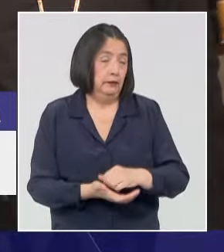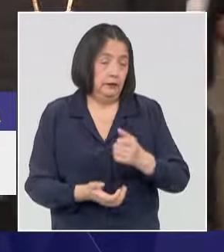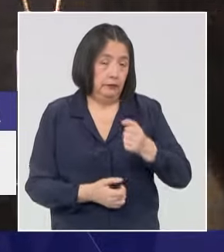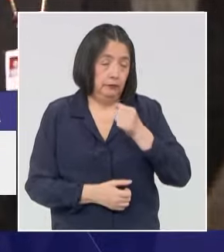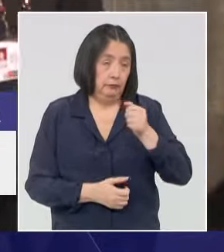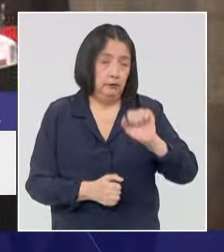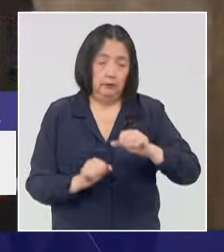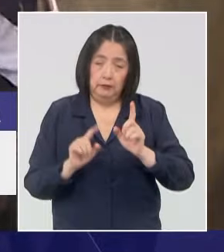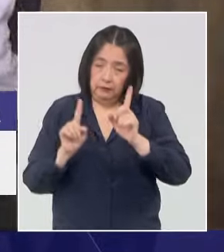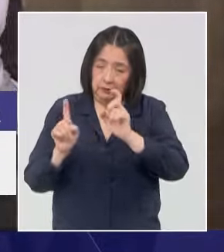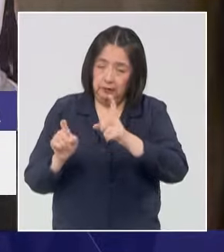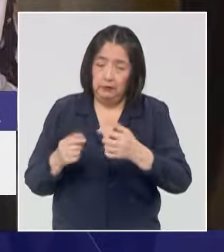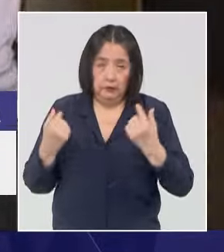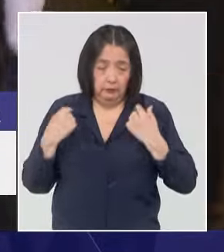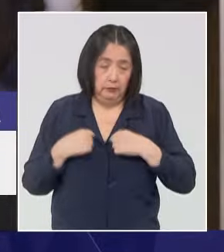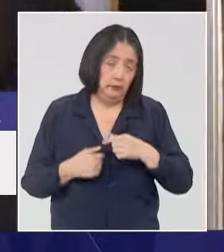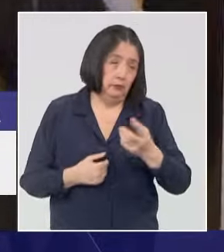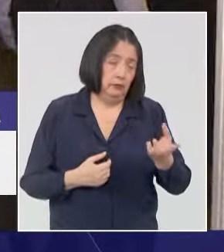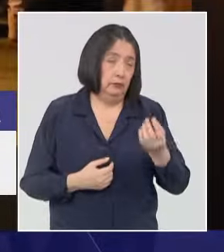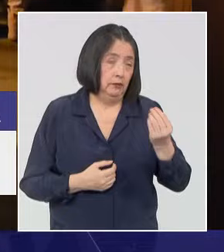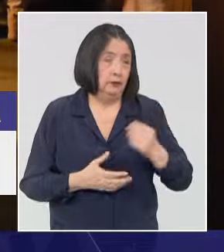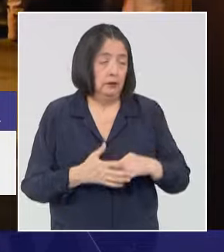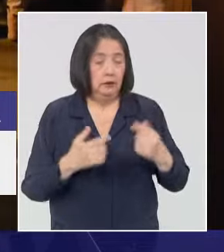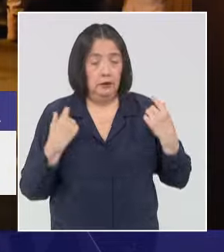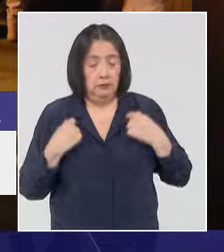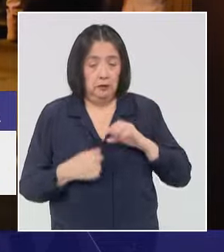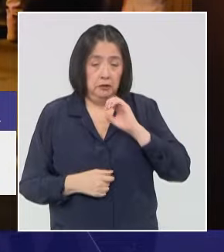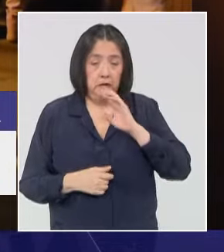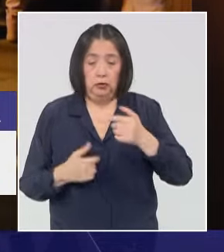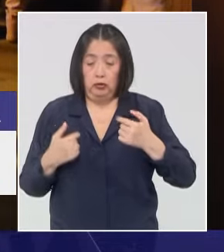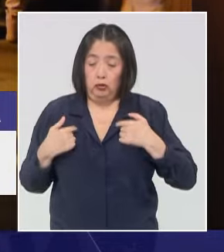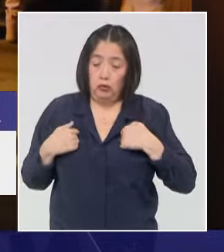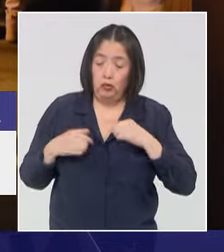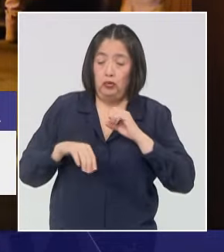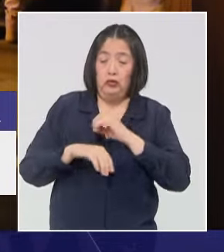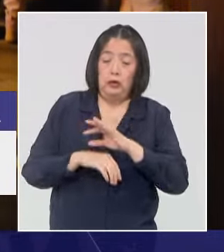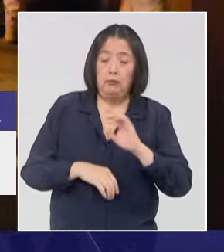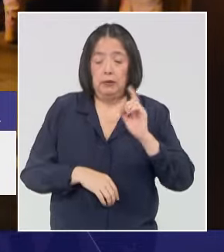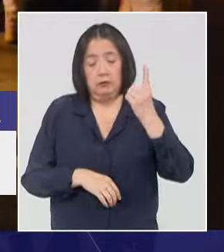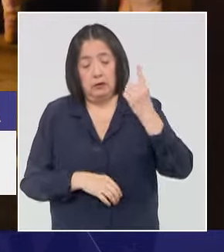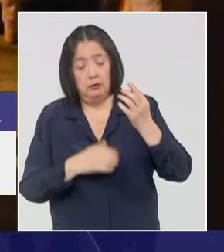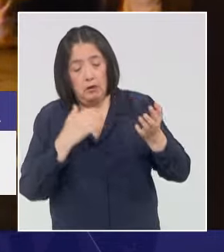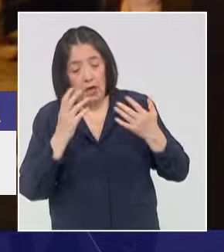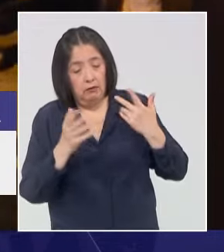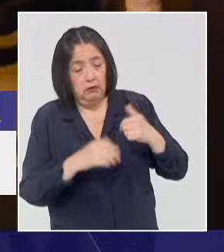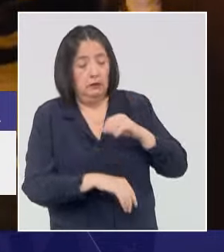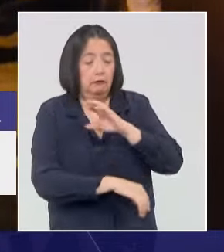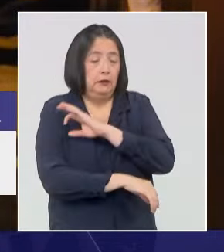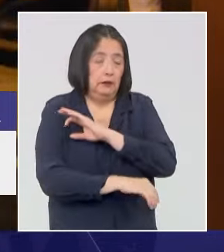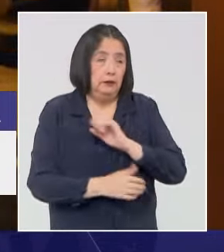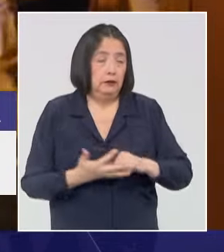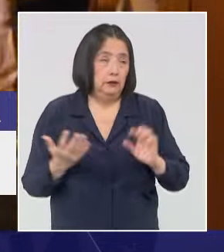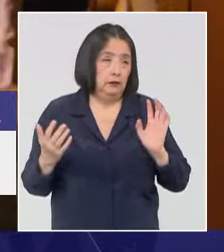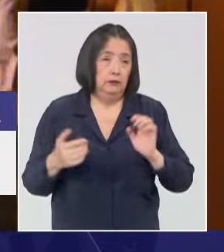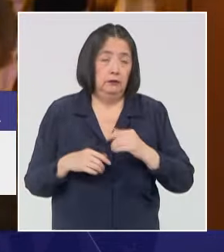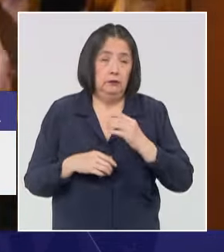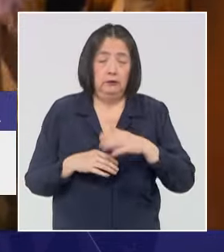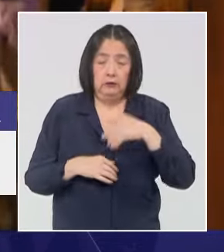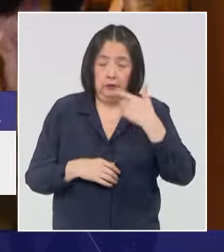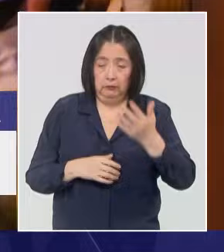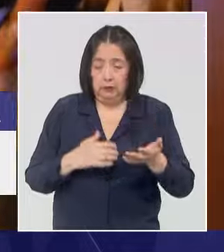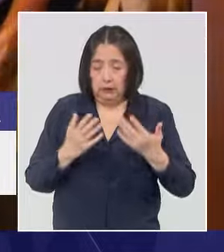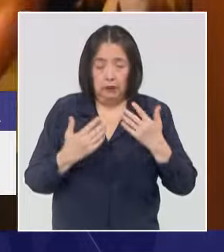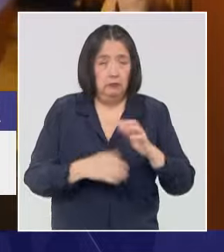también consultarle al abogado, porque el abogado en todo momento dice, yo he sugerido que primero le declare a la fiscalía y en todo caso hable